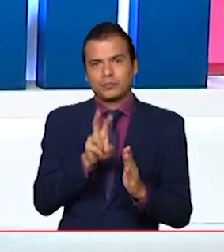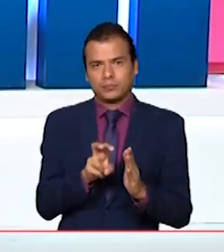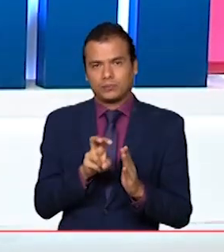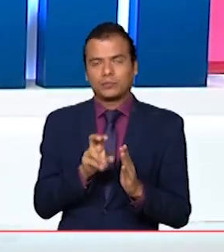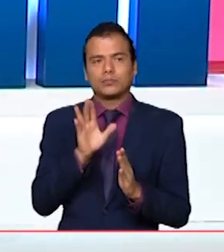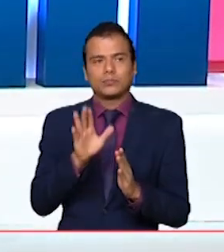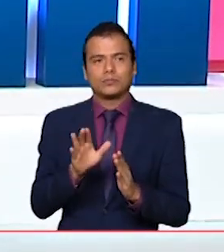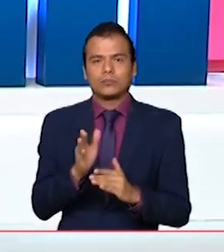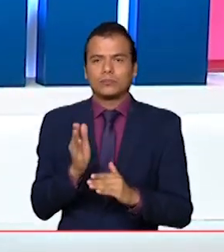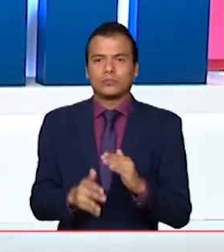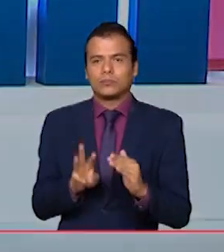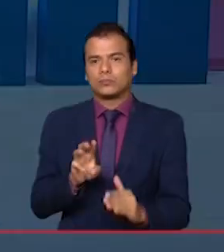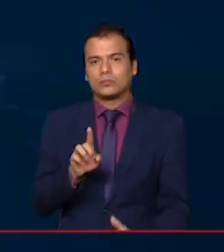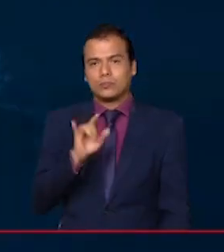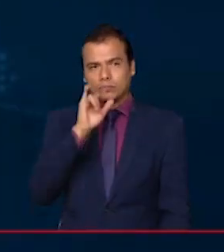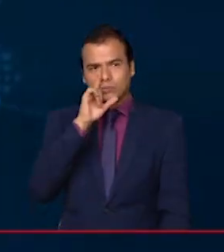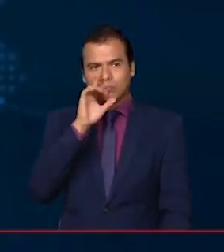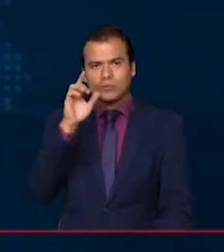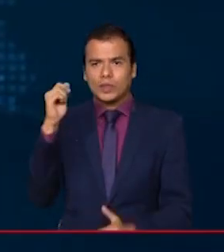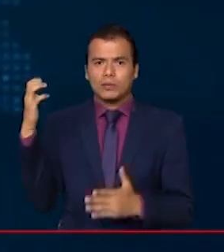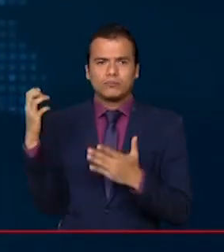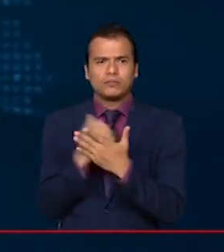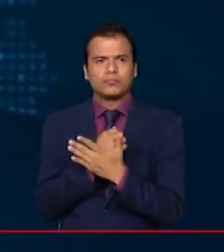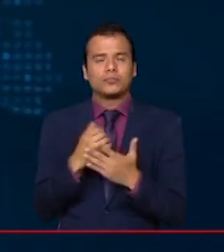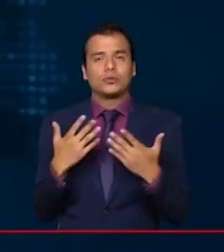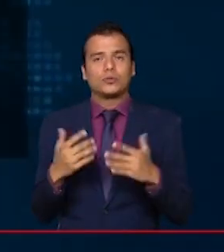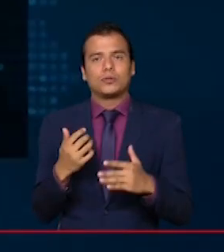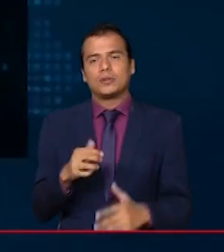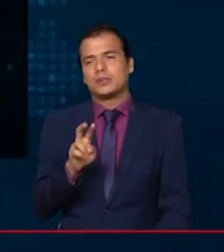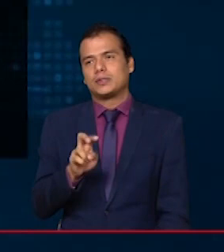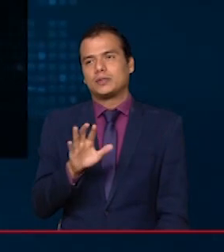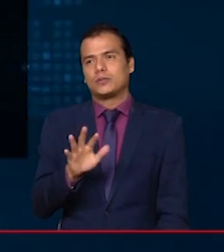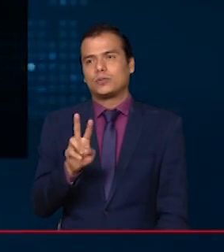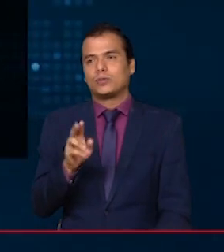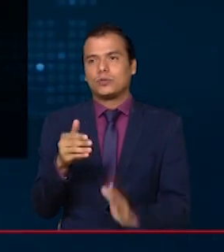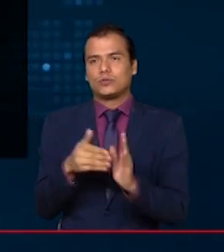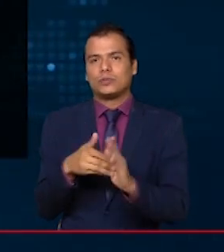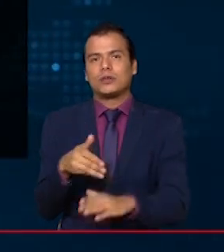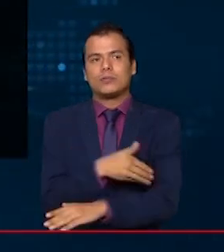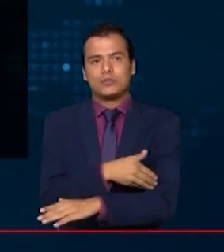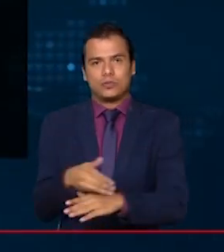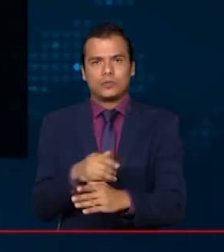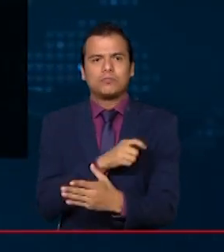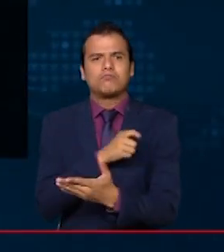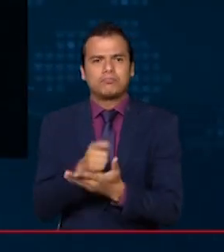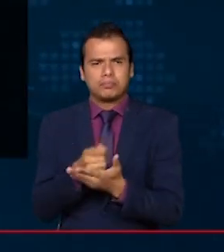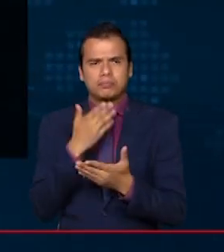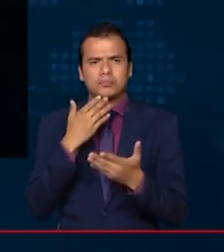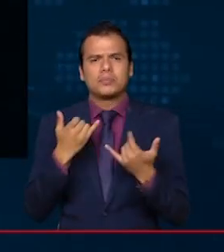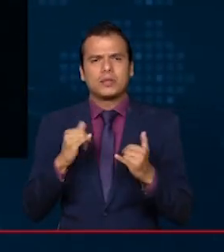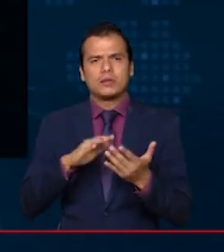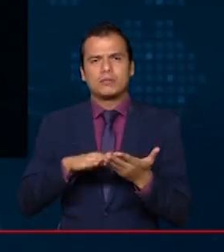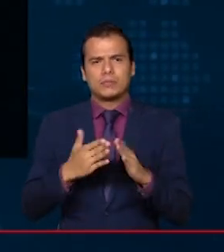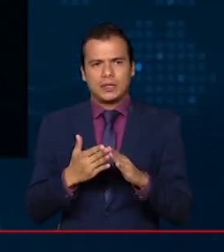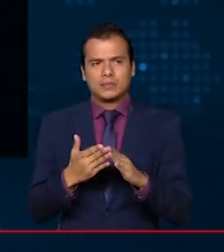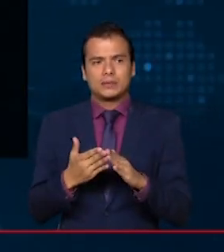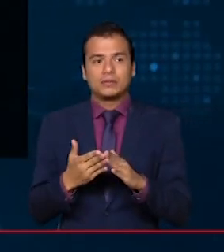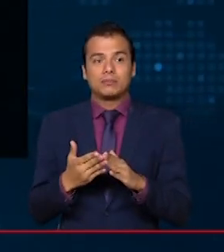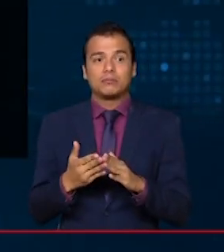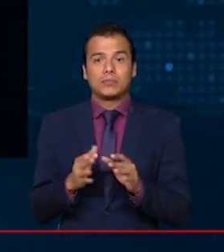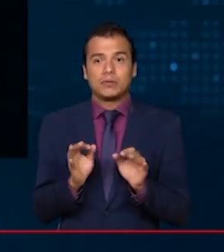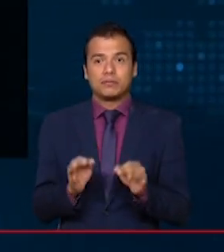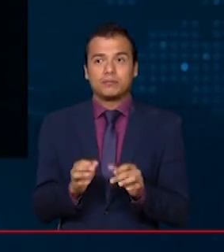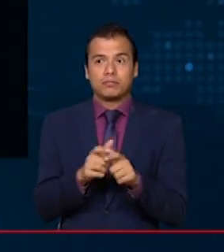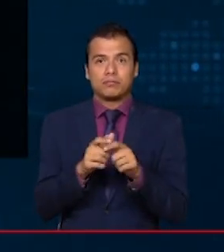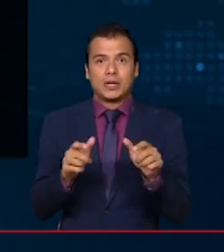julio 31 alcanzó un monto histórico de más de 752 mil millones de pesos. En esa época se